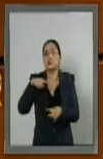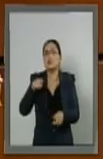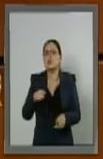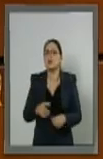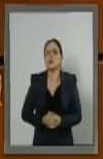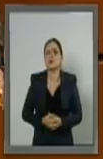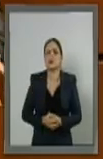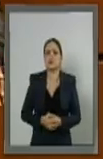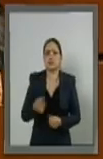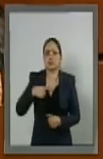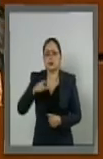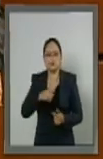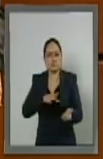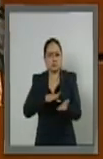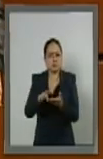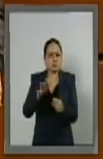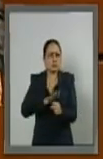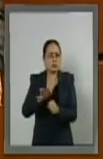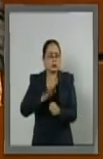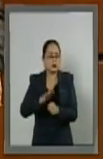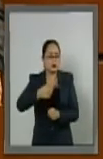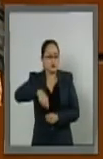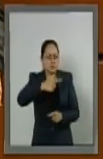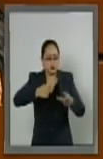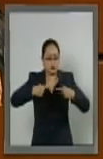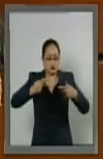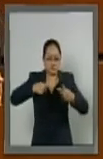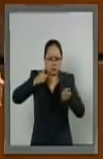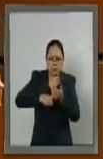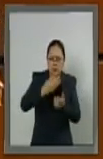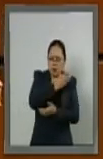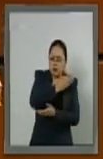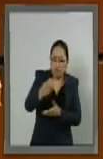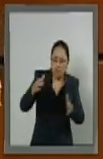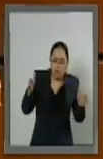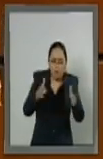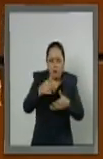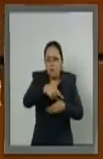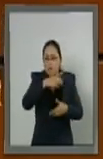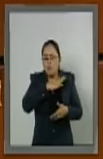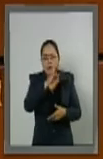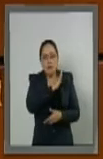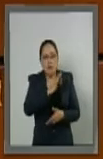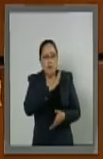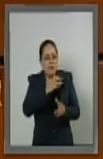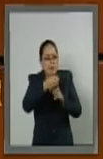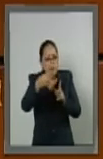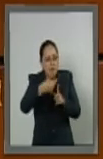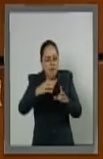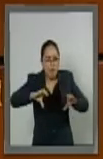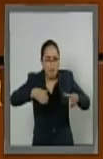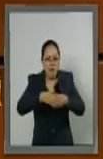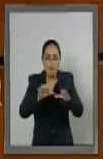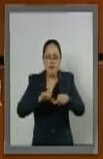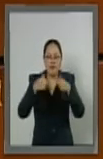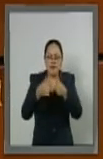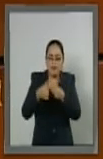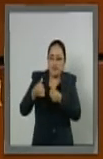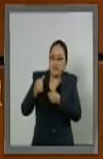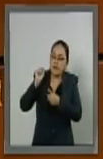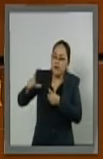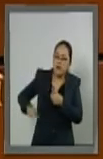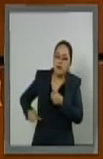ello contribuiremos a que los pequeños productores puedan organizarse y acceder a apoyos gubernamentales